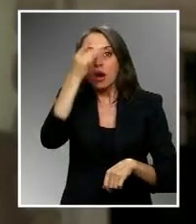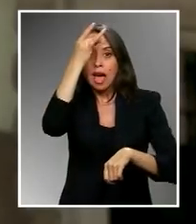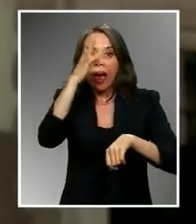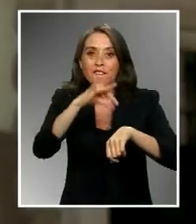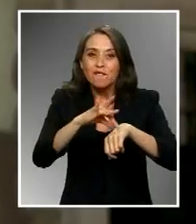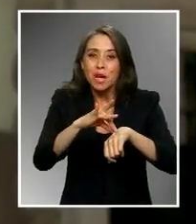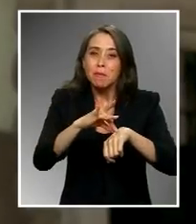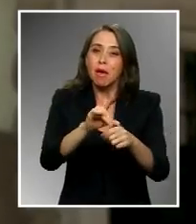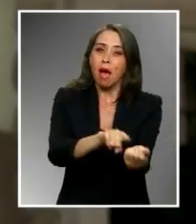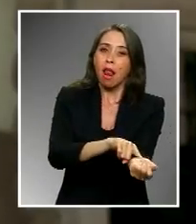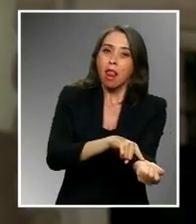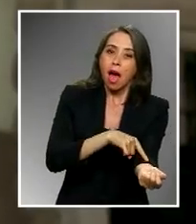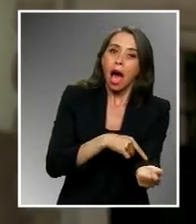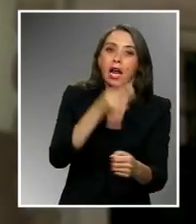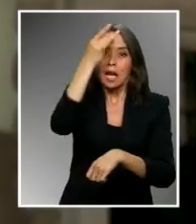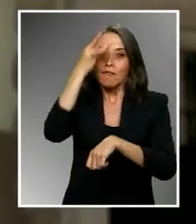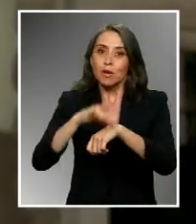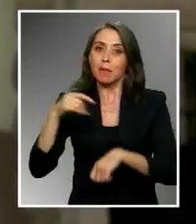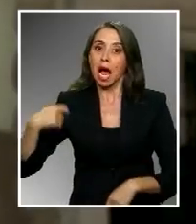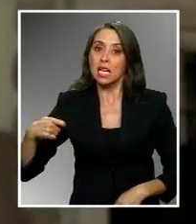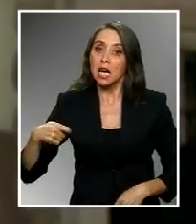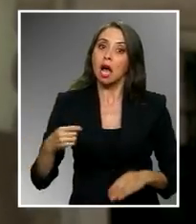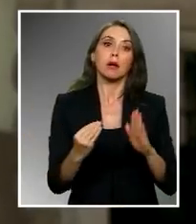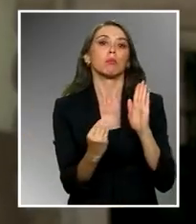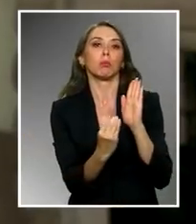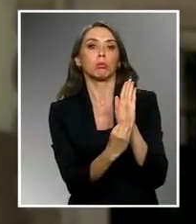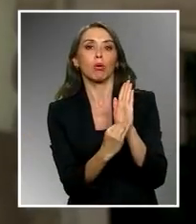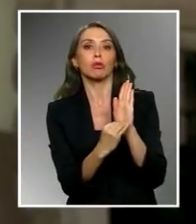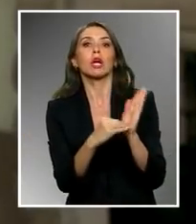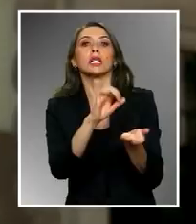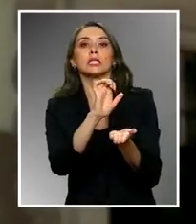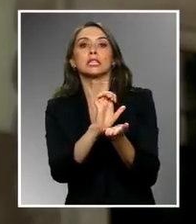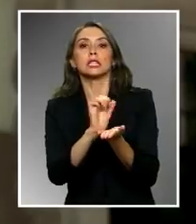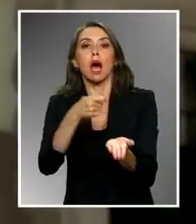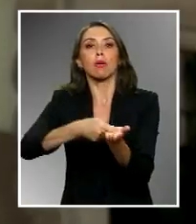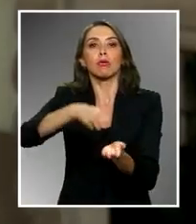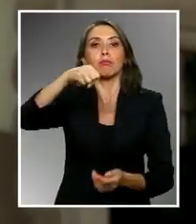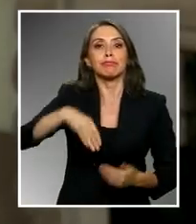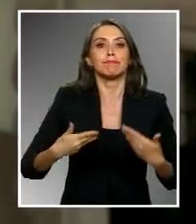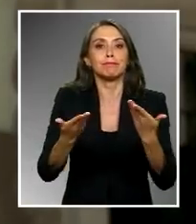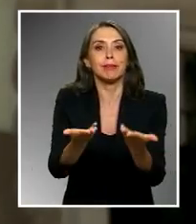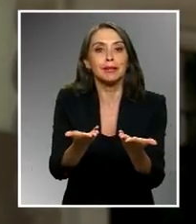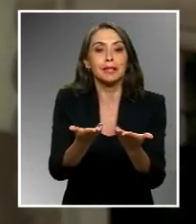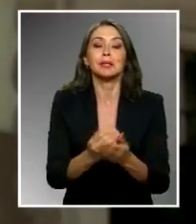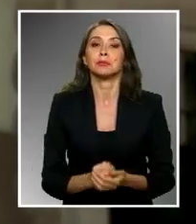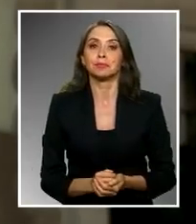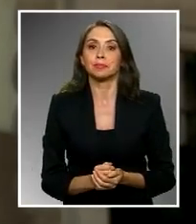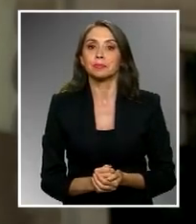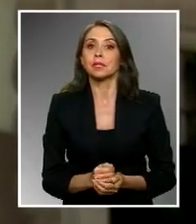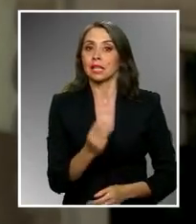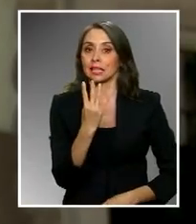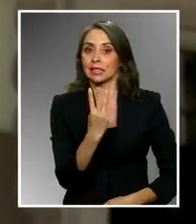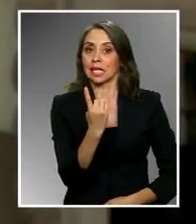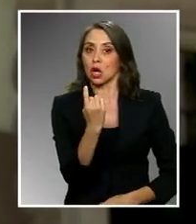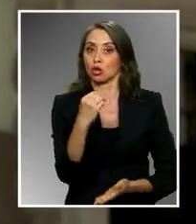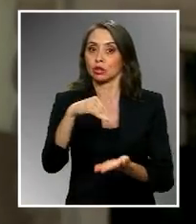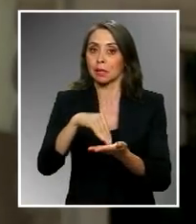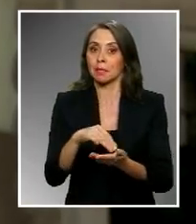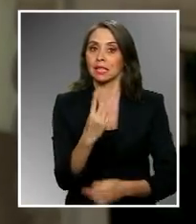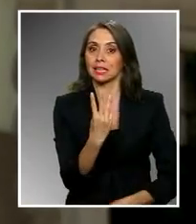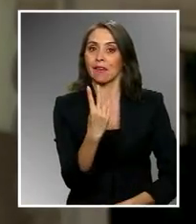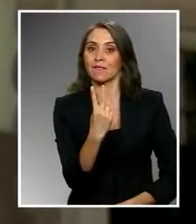enfermedades crónicas y las de alto costo están cubiertas por el estado tampoco menor que hoy 311 mil